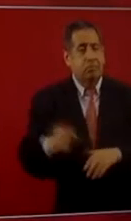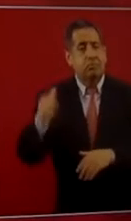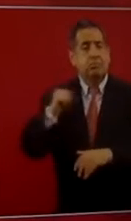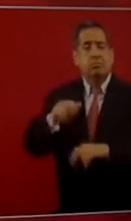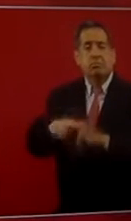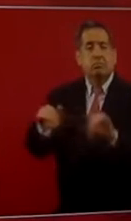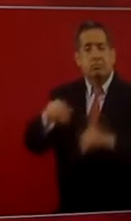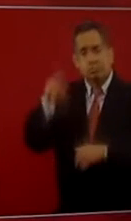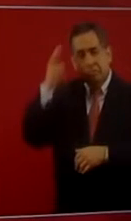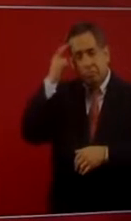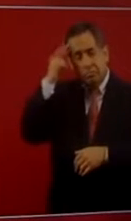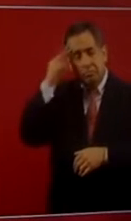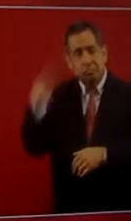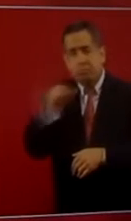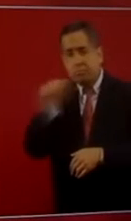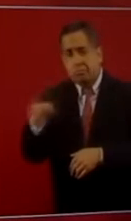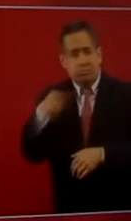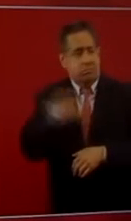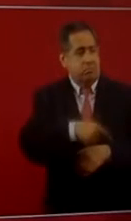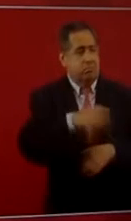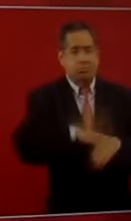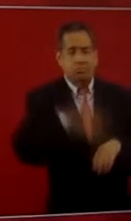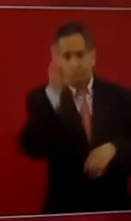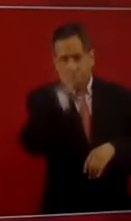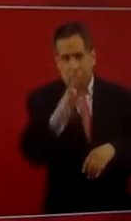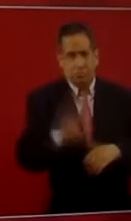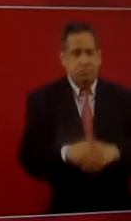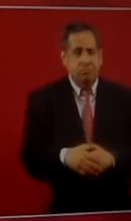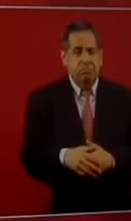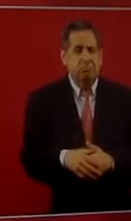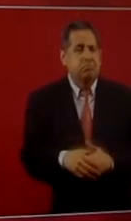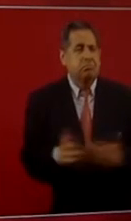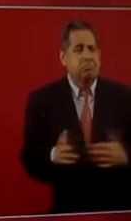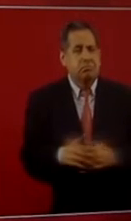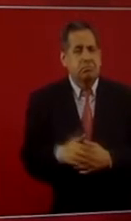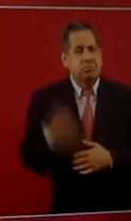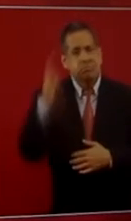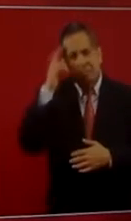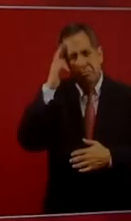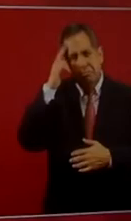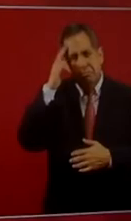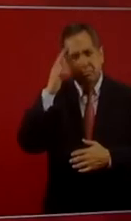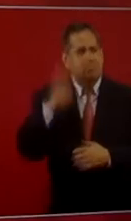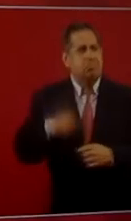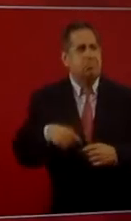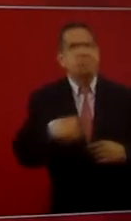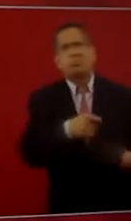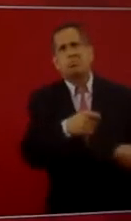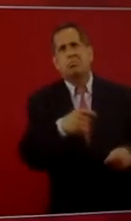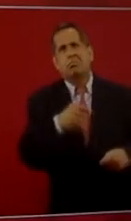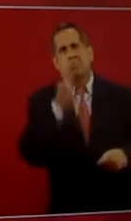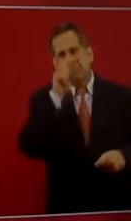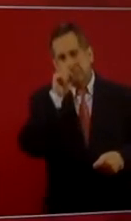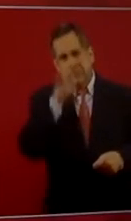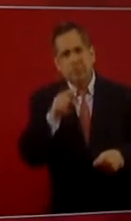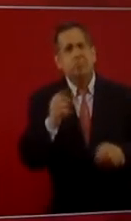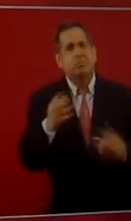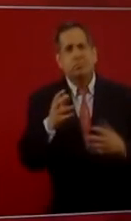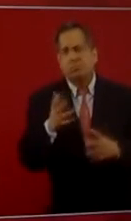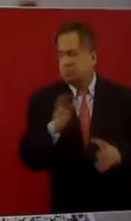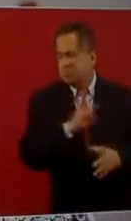del PRI, Olga Isabel Grajales Carrillo, agradeció la presencia de todas las mujeres